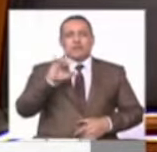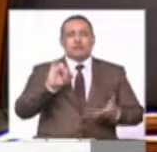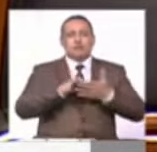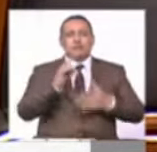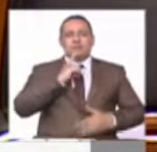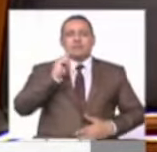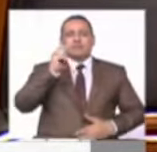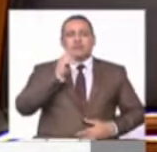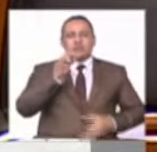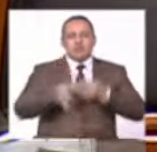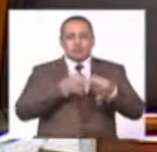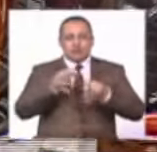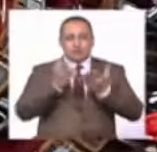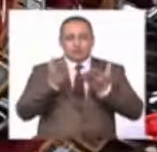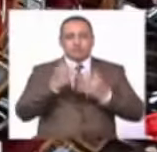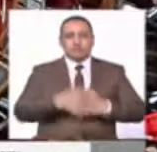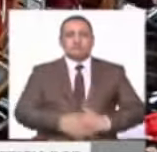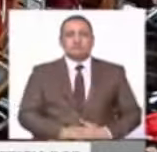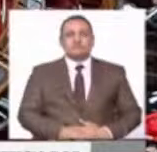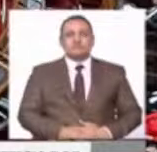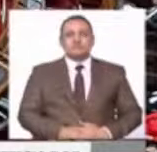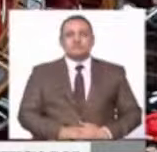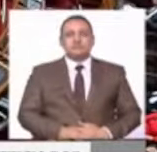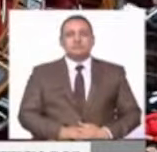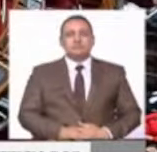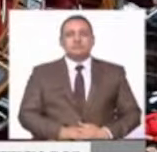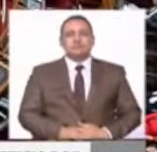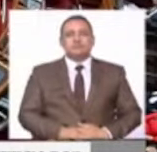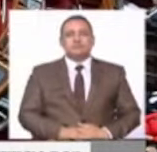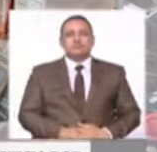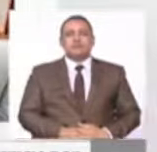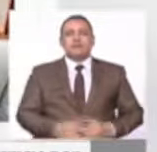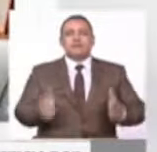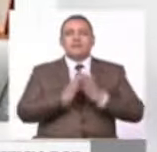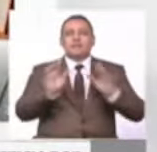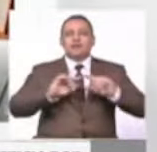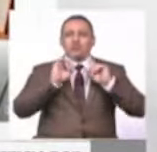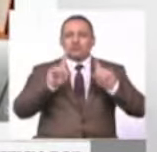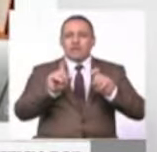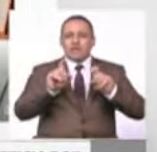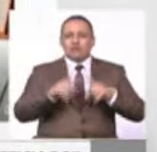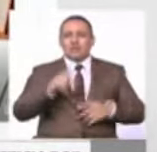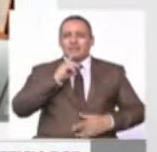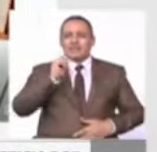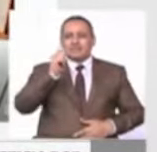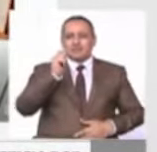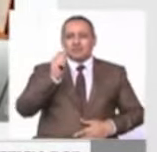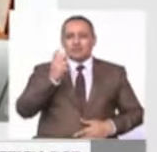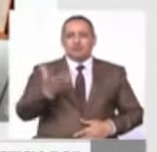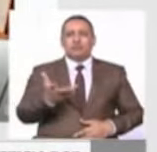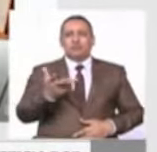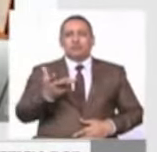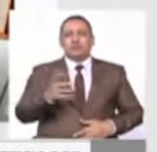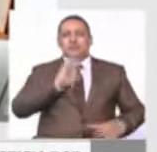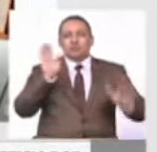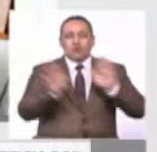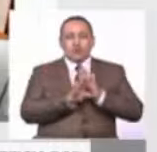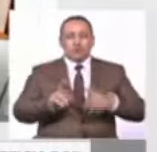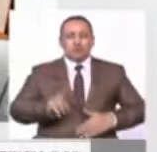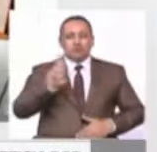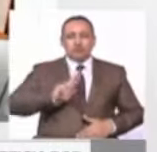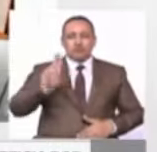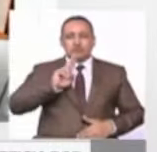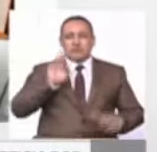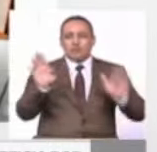testimonial lo siguiente para que diga el testigo se utilizan